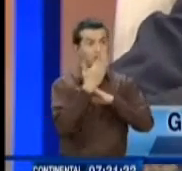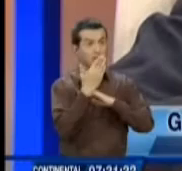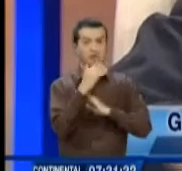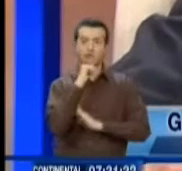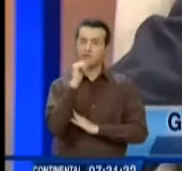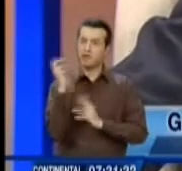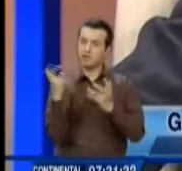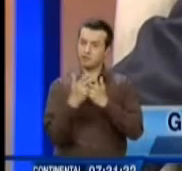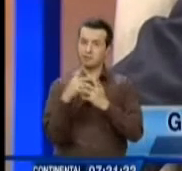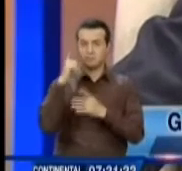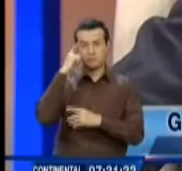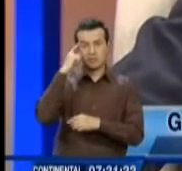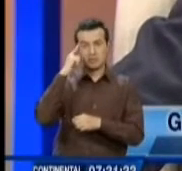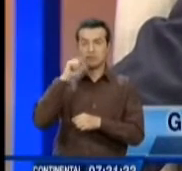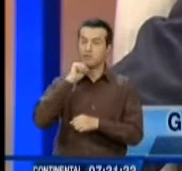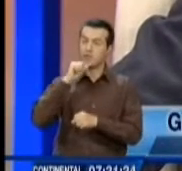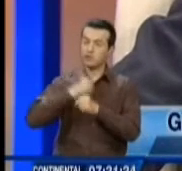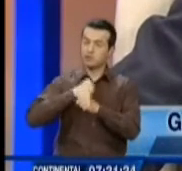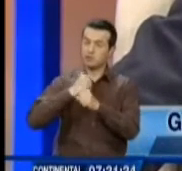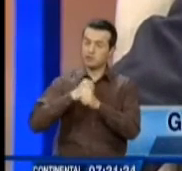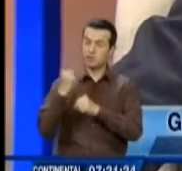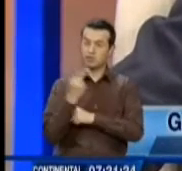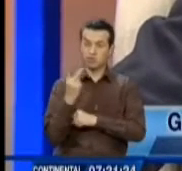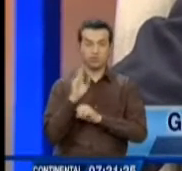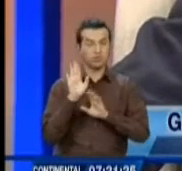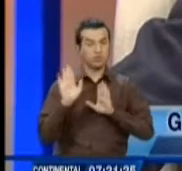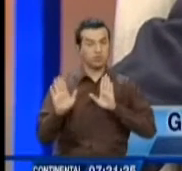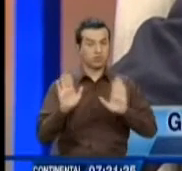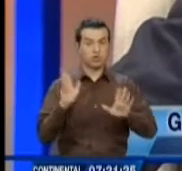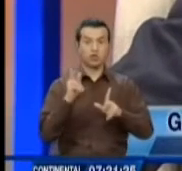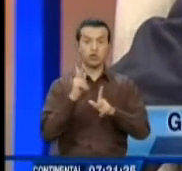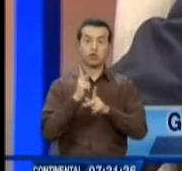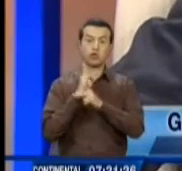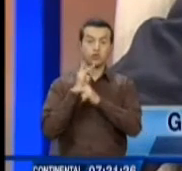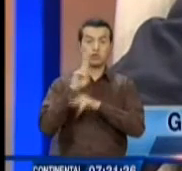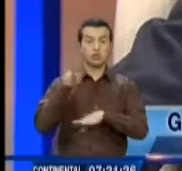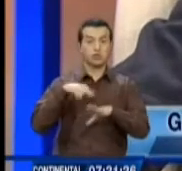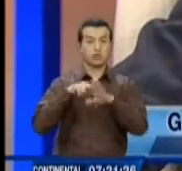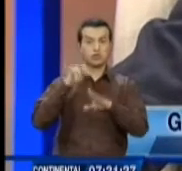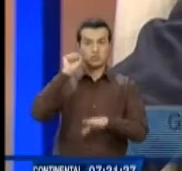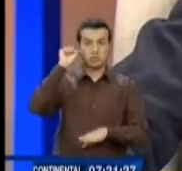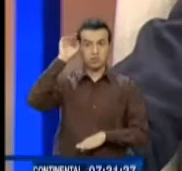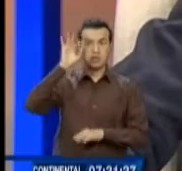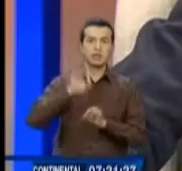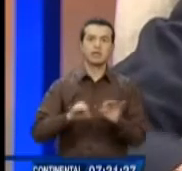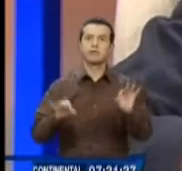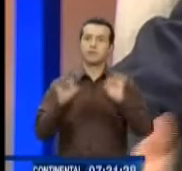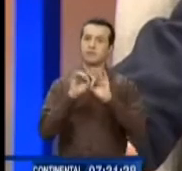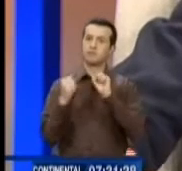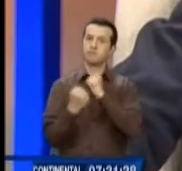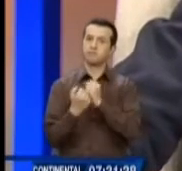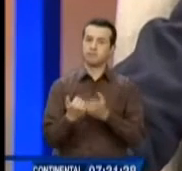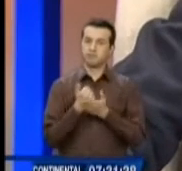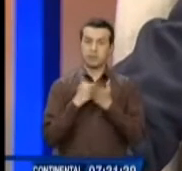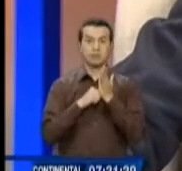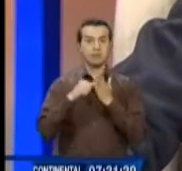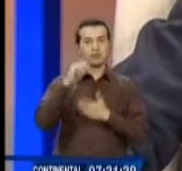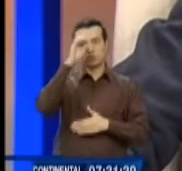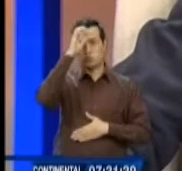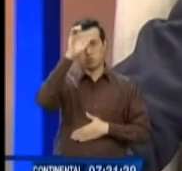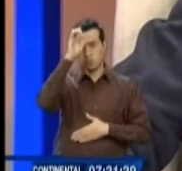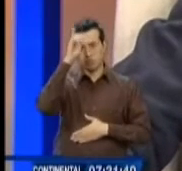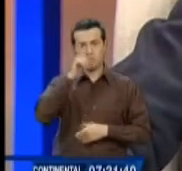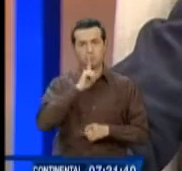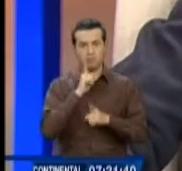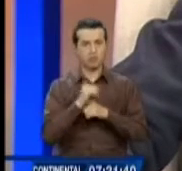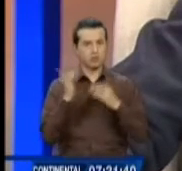Creo que todavía falta trabajo en ese sentido de lado y lado. El Consejo Nacional de Cine para nosotros ha sido un factor fundamental de la mano del Ministerio de Cultura. Nosotros